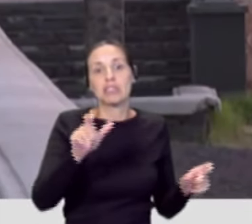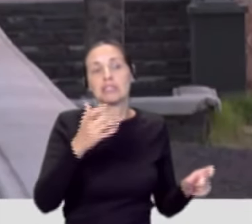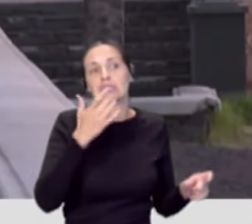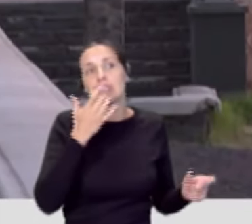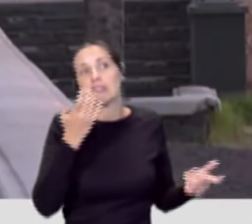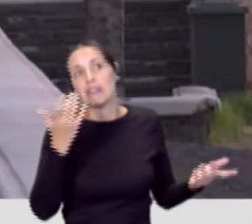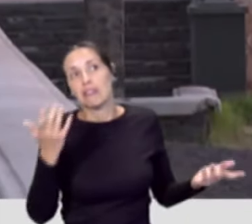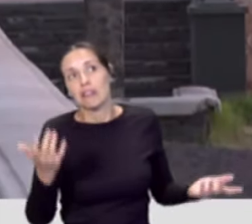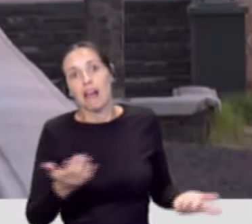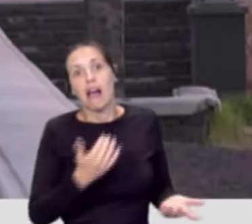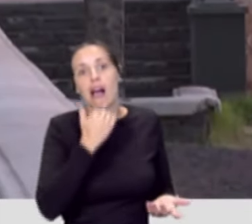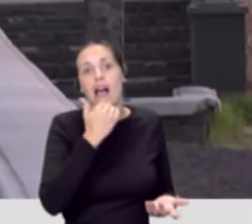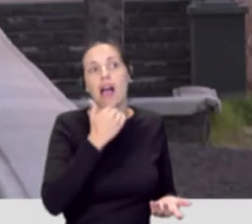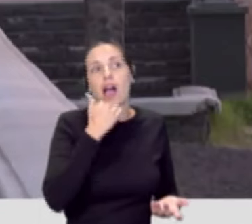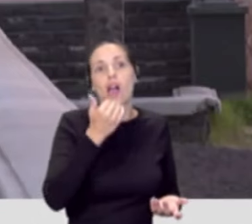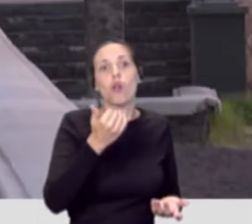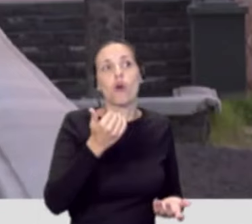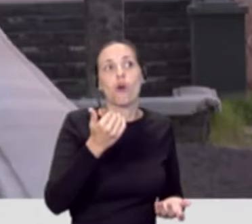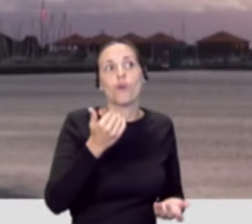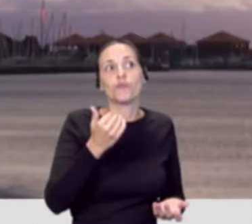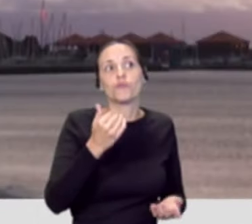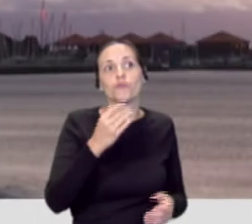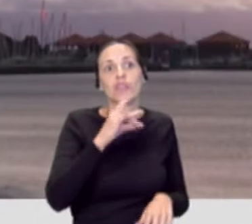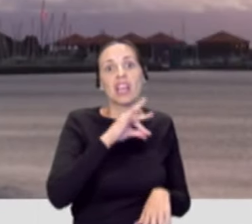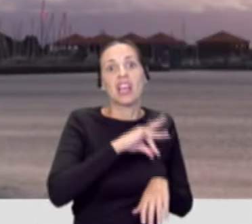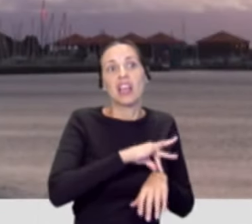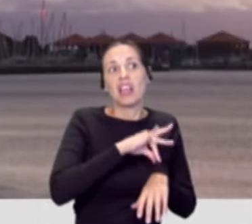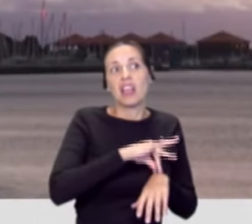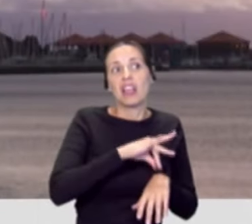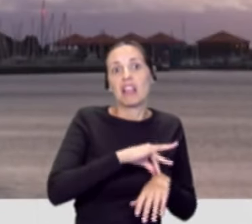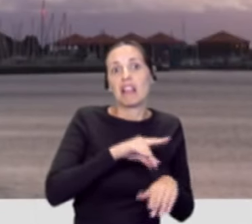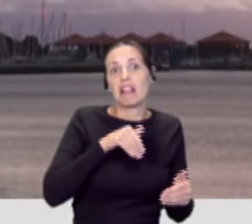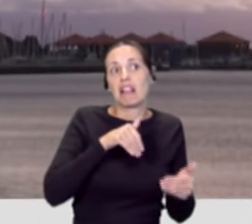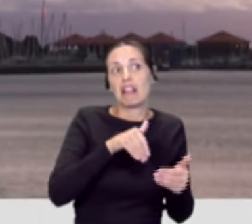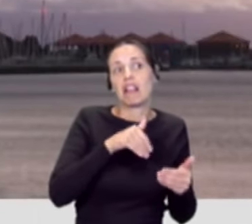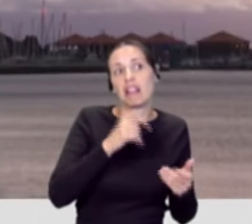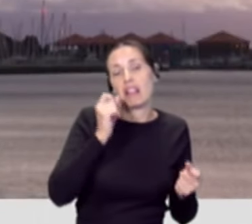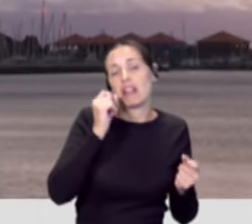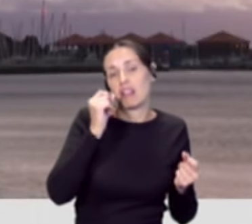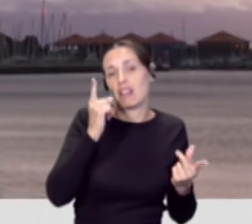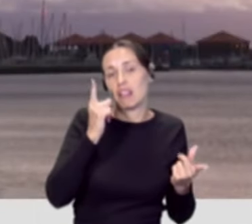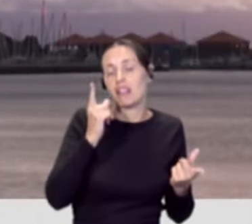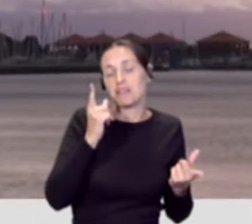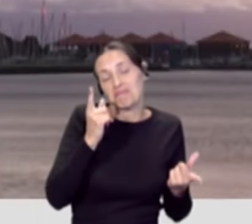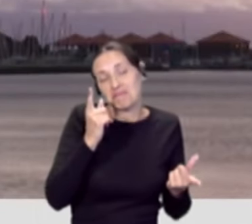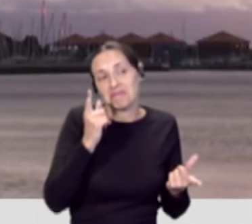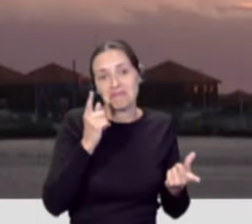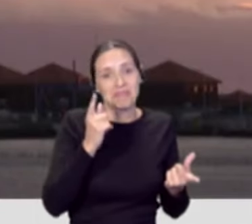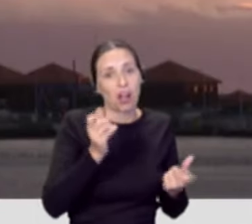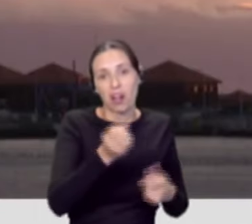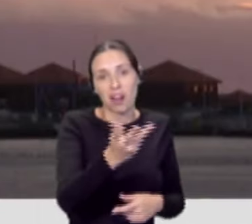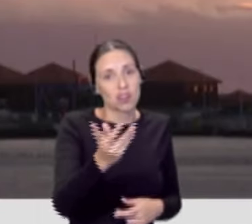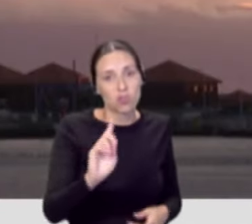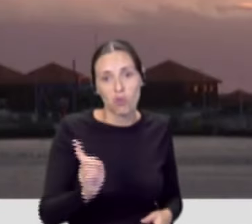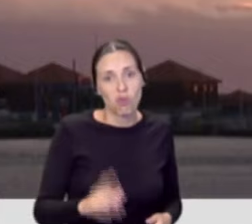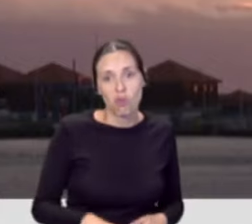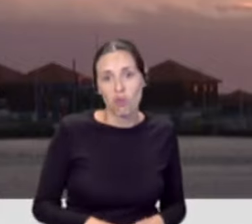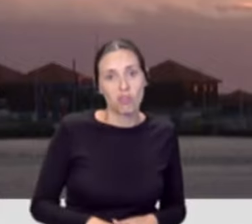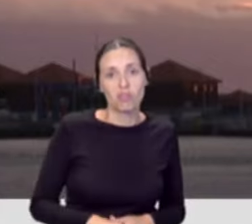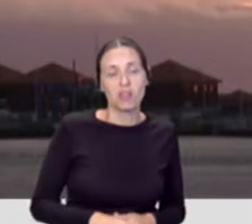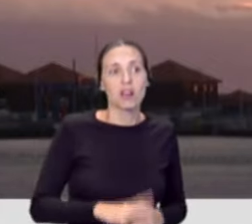tipo de patología próxima, pues, notarlo más, eso sí, pero el resto no. Incluso hay gente que